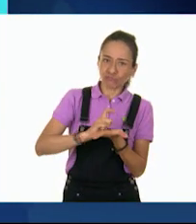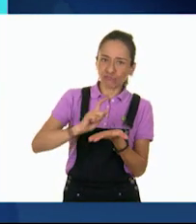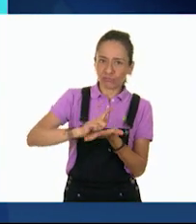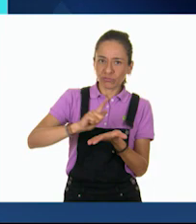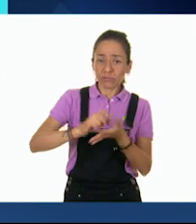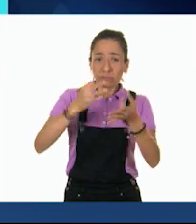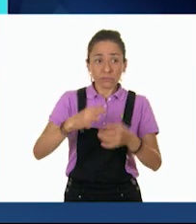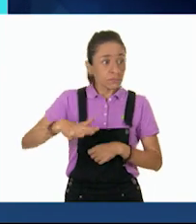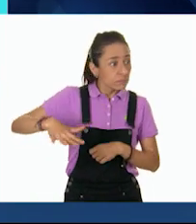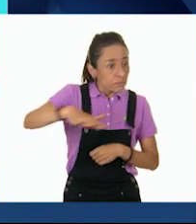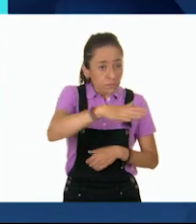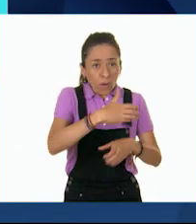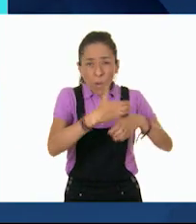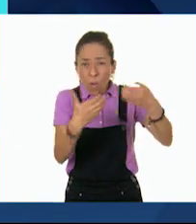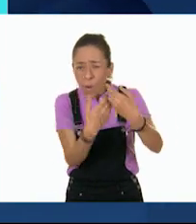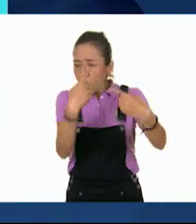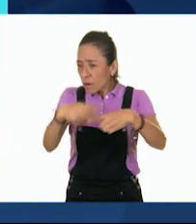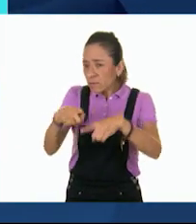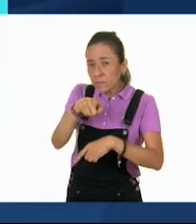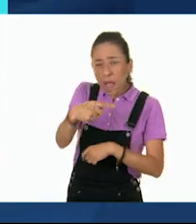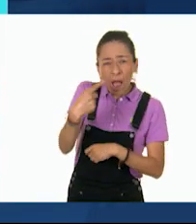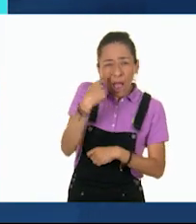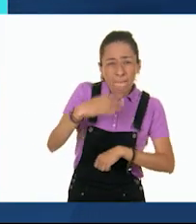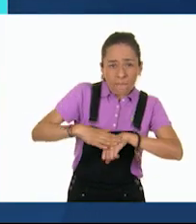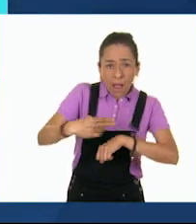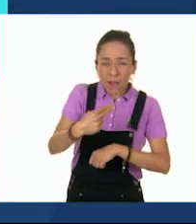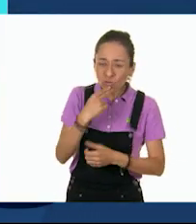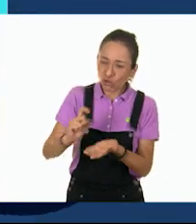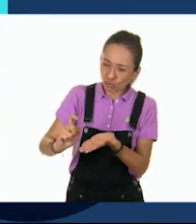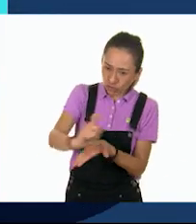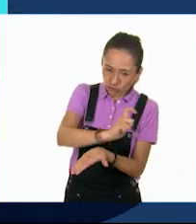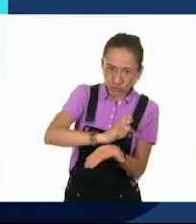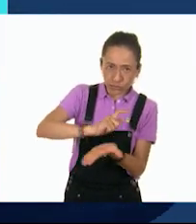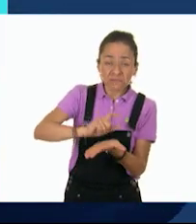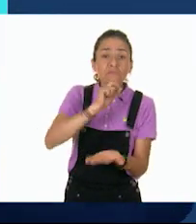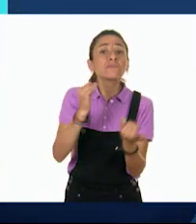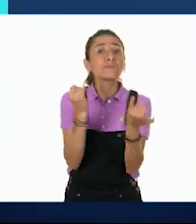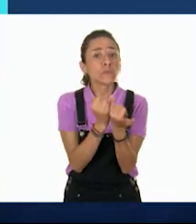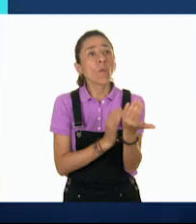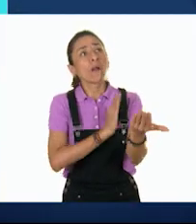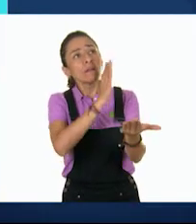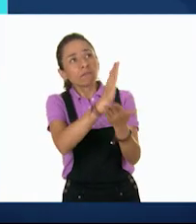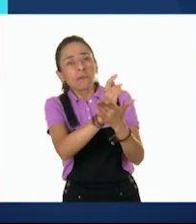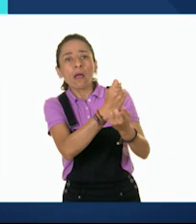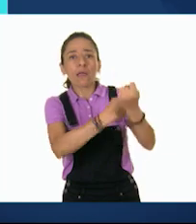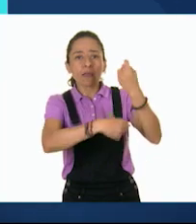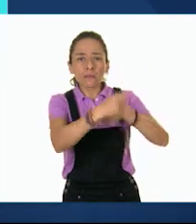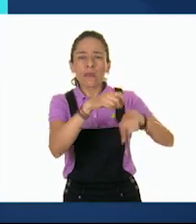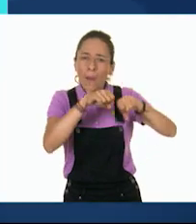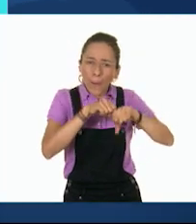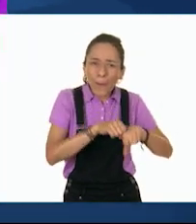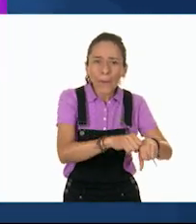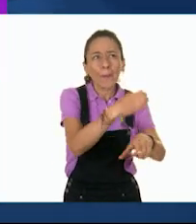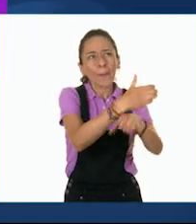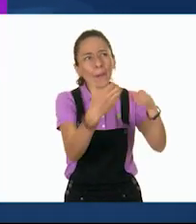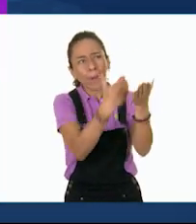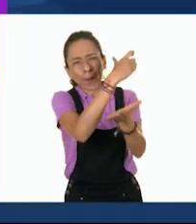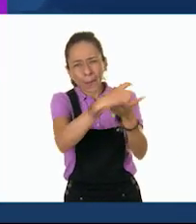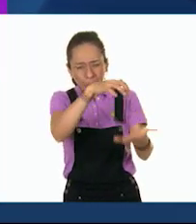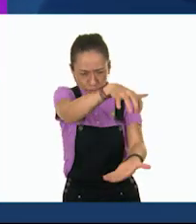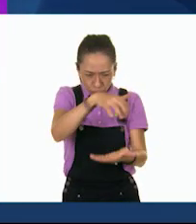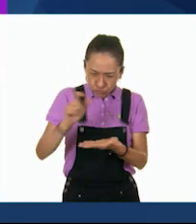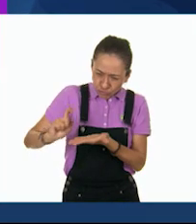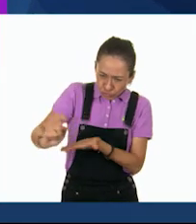Desinfecta las superficies de los objetos que más utilizas. También las cosas que compres en la tienda o en el supermercado.